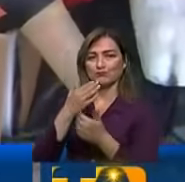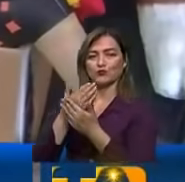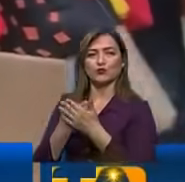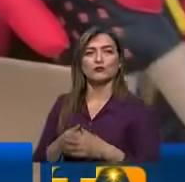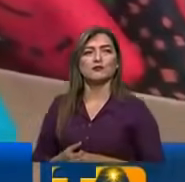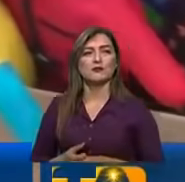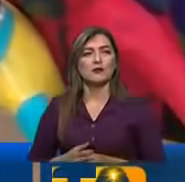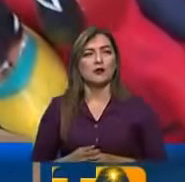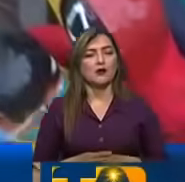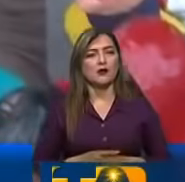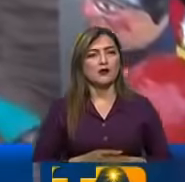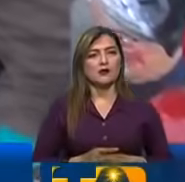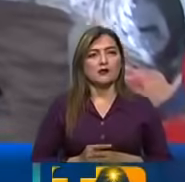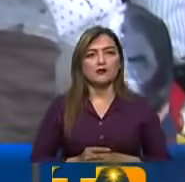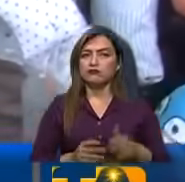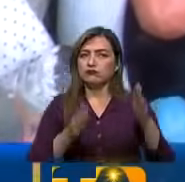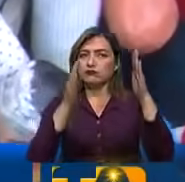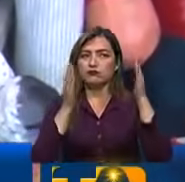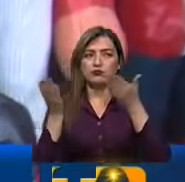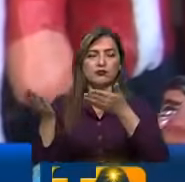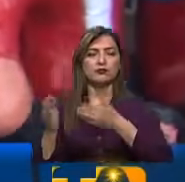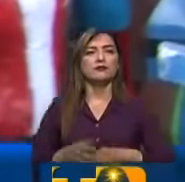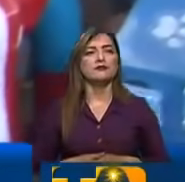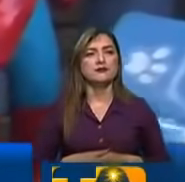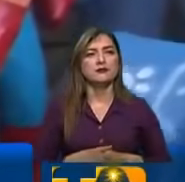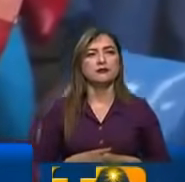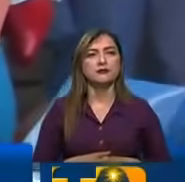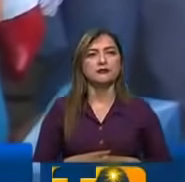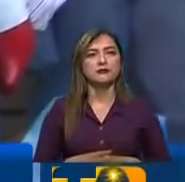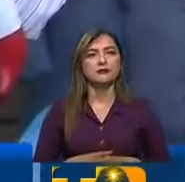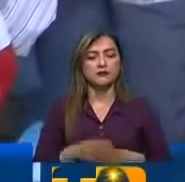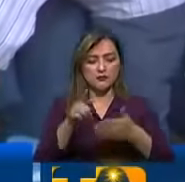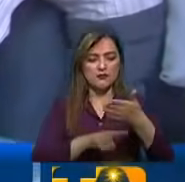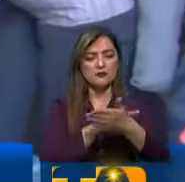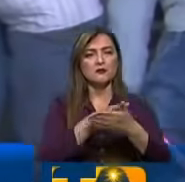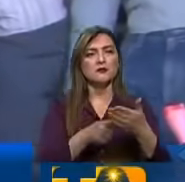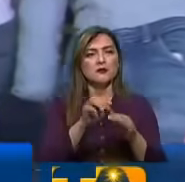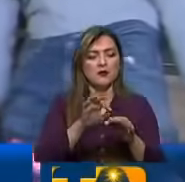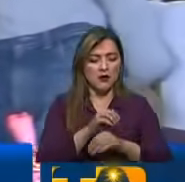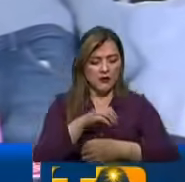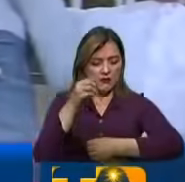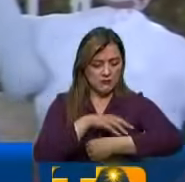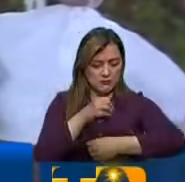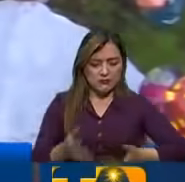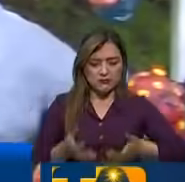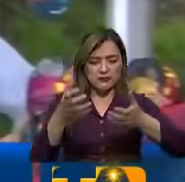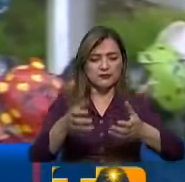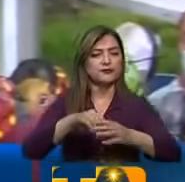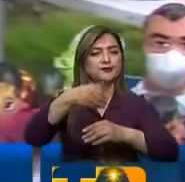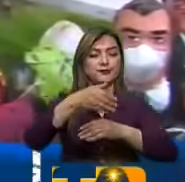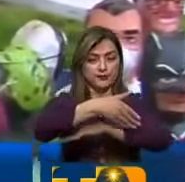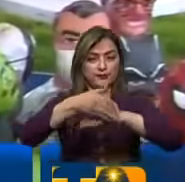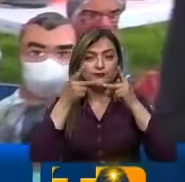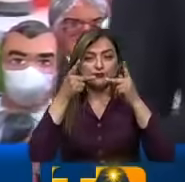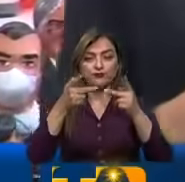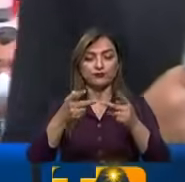muchísimas gracias. Y escuchamos, compañeras, amigos televidentes, está prohibida la quema de años viejos en el espacio